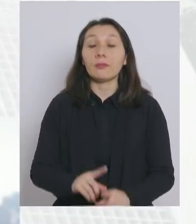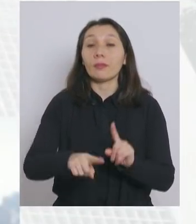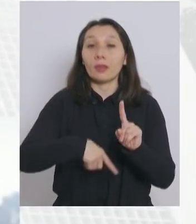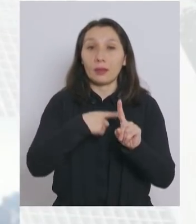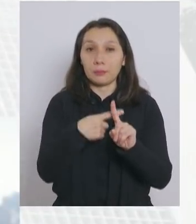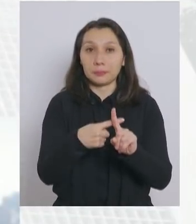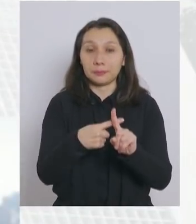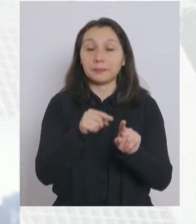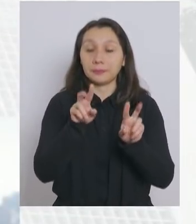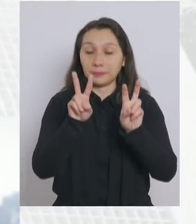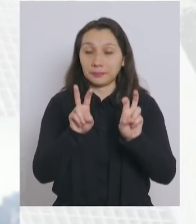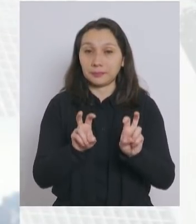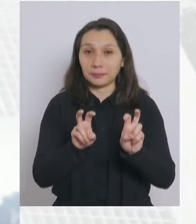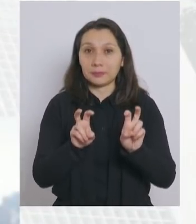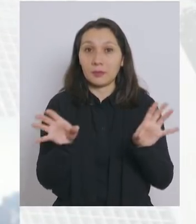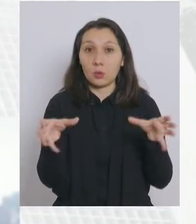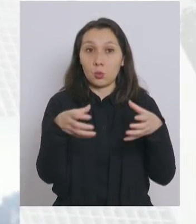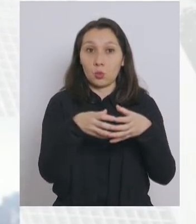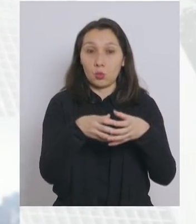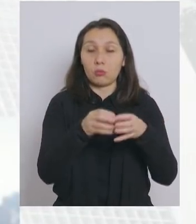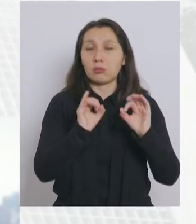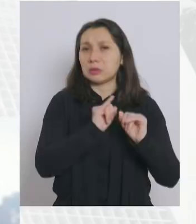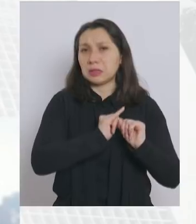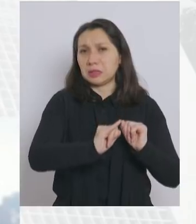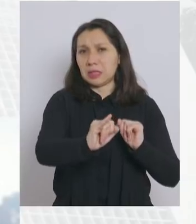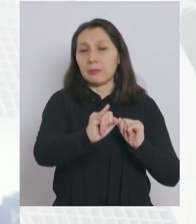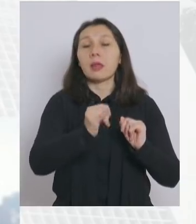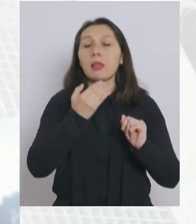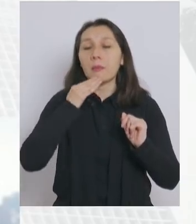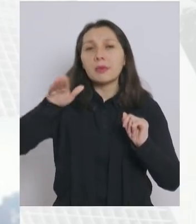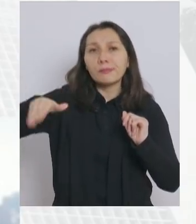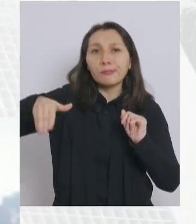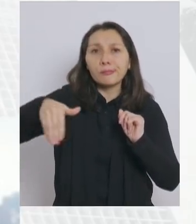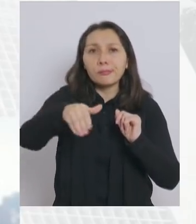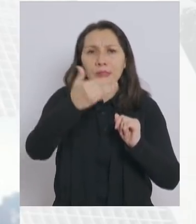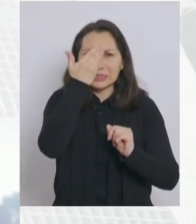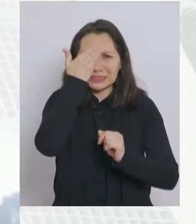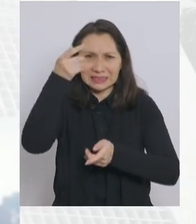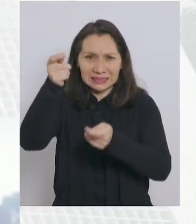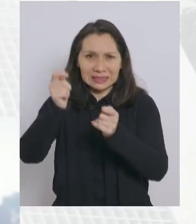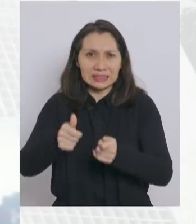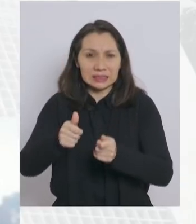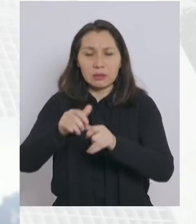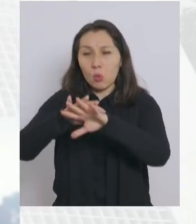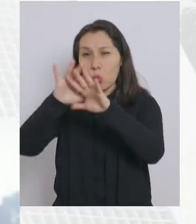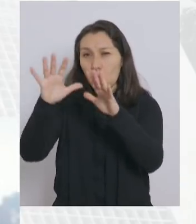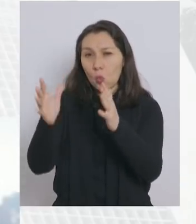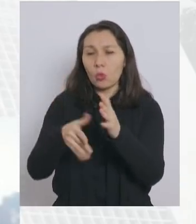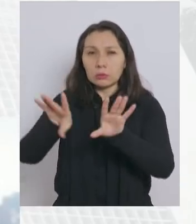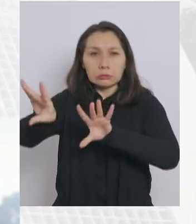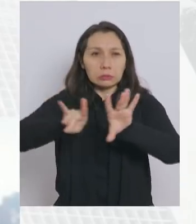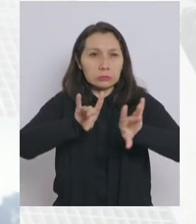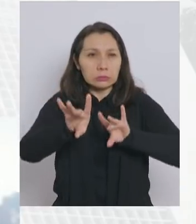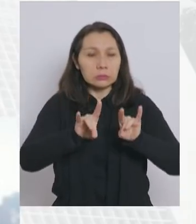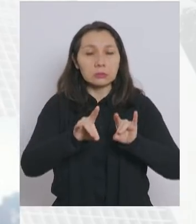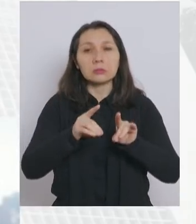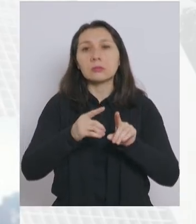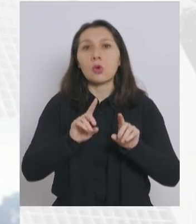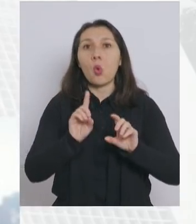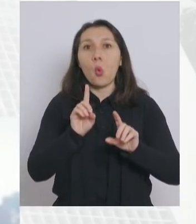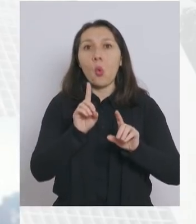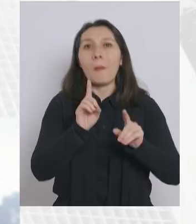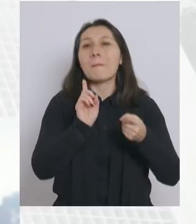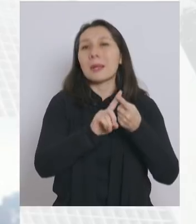Además del grupo estable, se convoca normalmente expertos de todas partes del mundo que son ajenos a